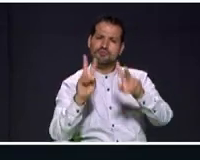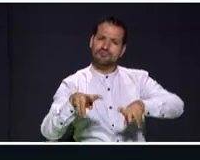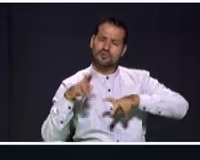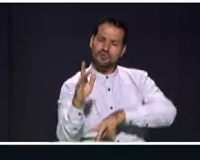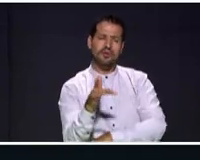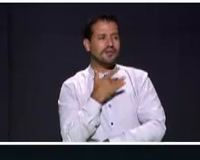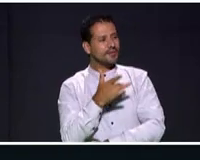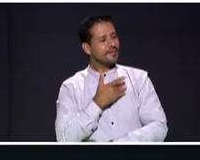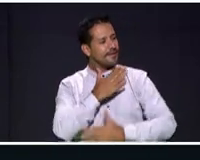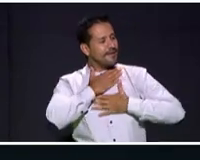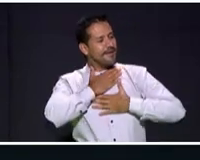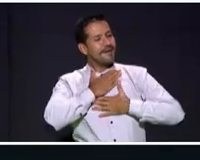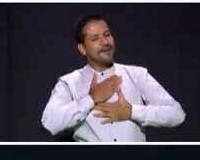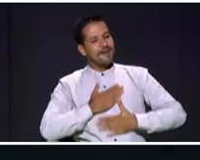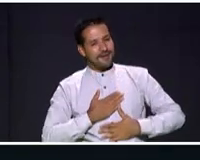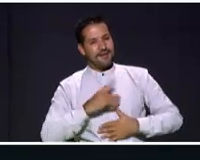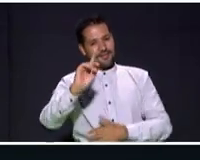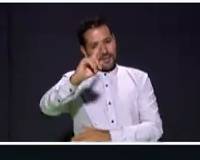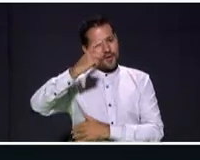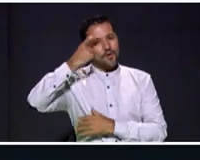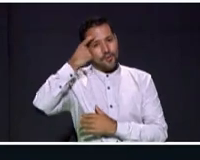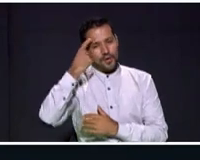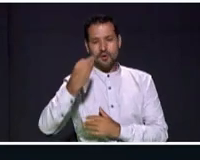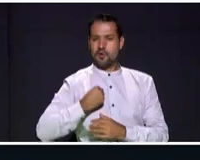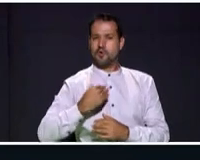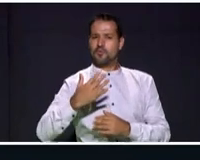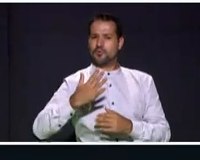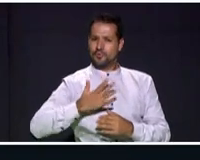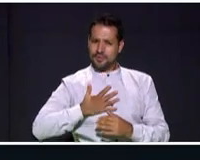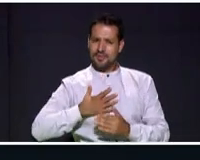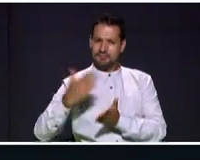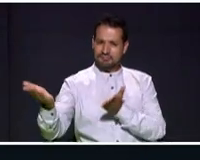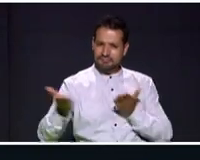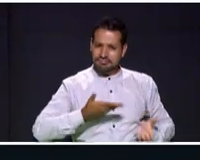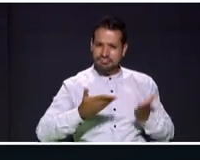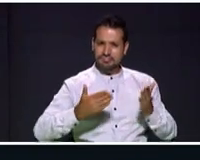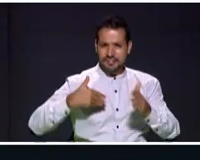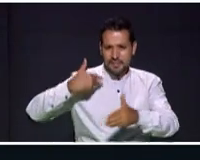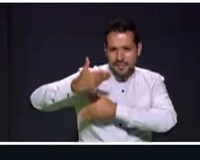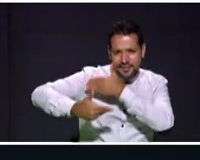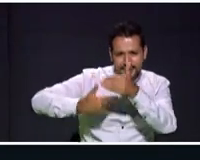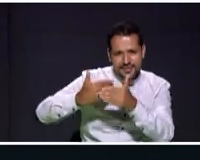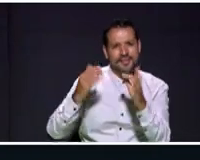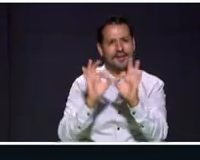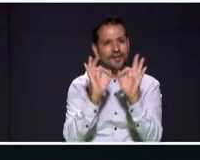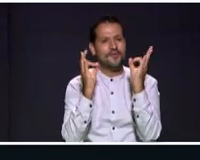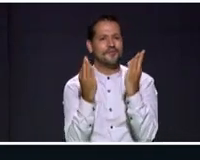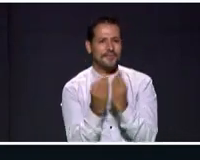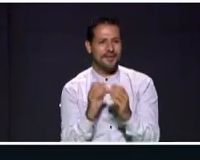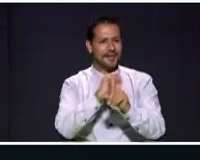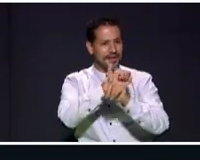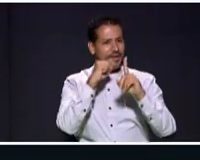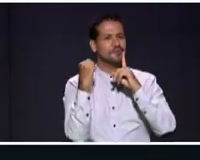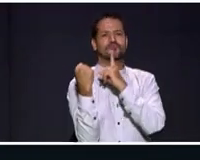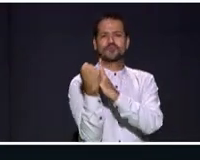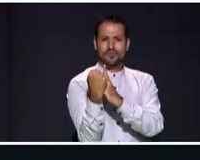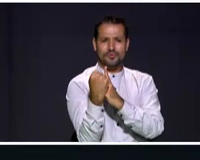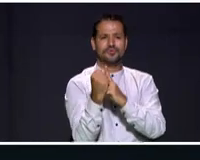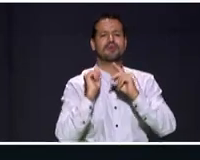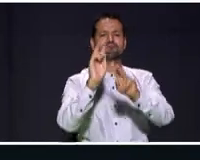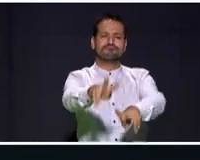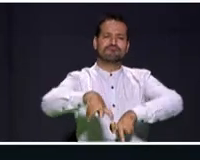este es un gobierno y va a ser un gobierno de oportunidades para el desarrollo del desarrollo familiar social y agrícola eso nos